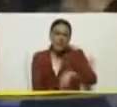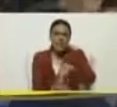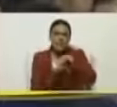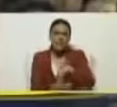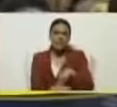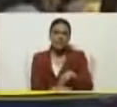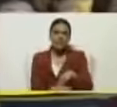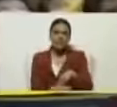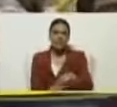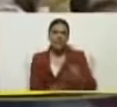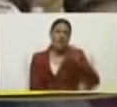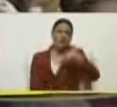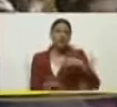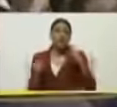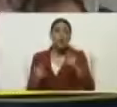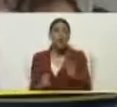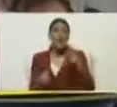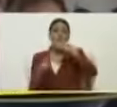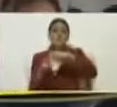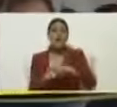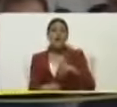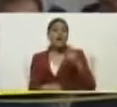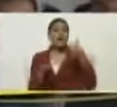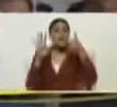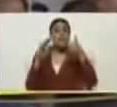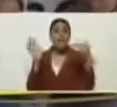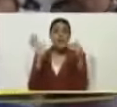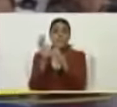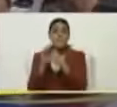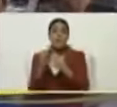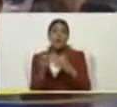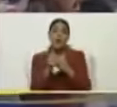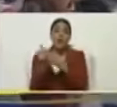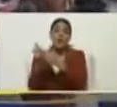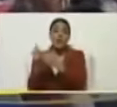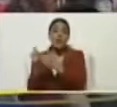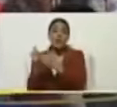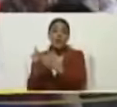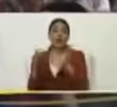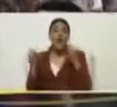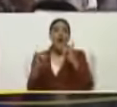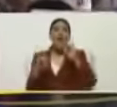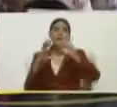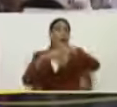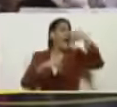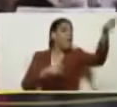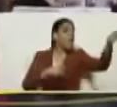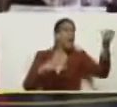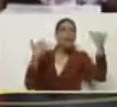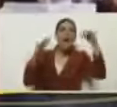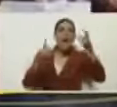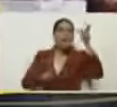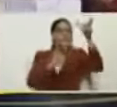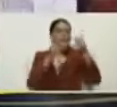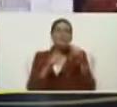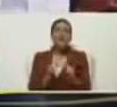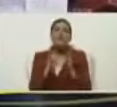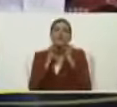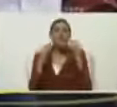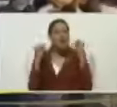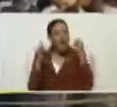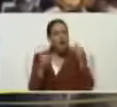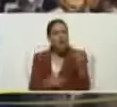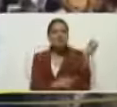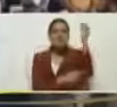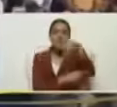Aquí hay más de 6.000 líderes y lideresas, y en la parte de afuera vi 5.000 más. Mi saludo a los que están afuera y